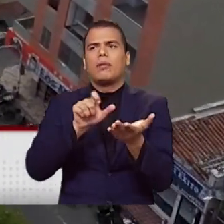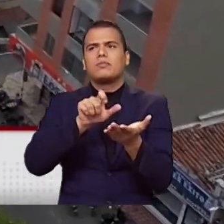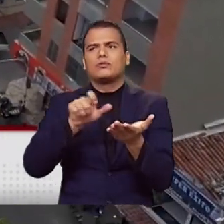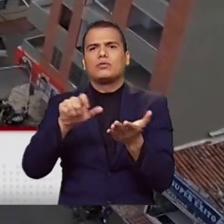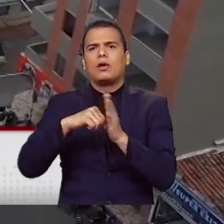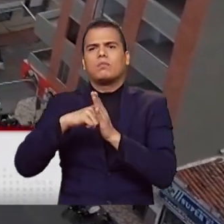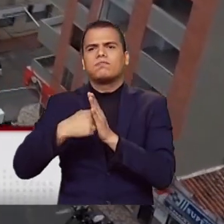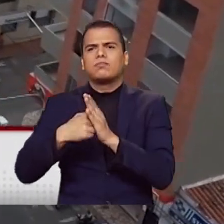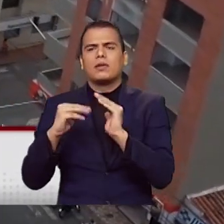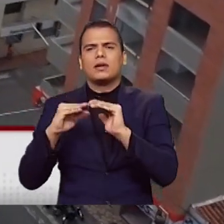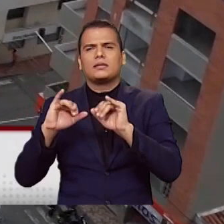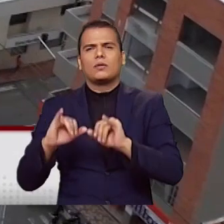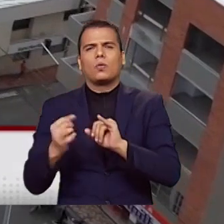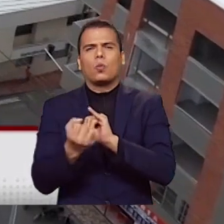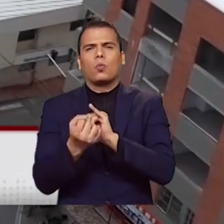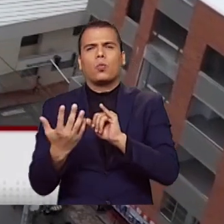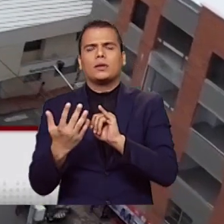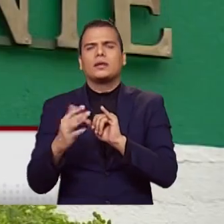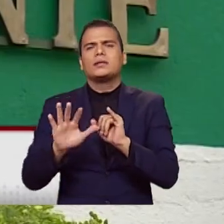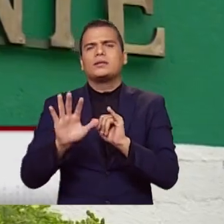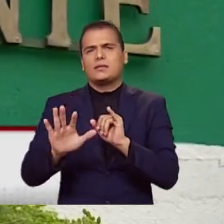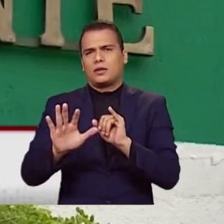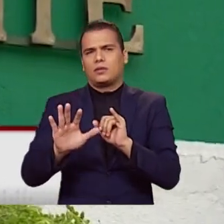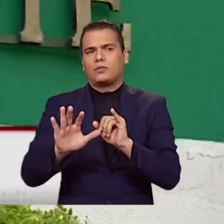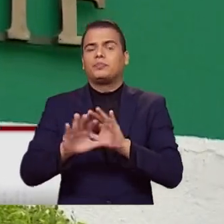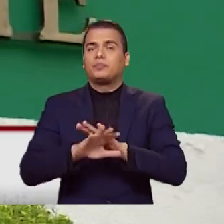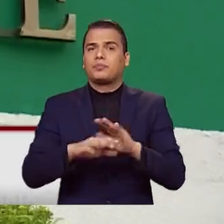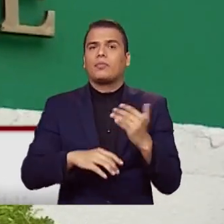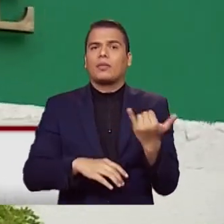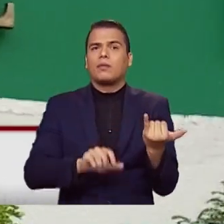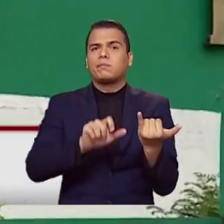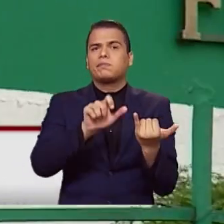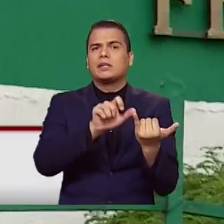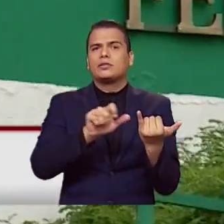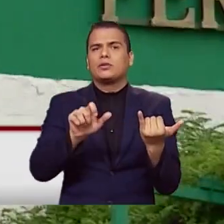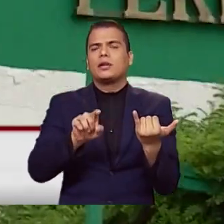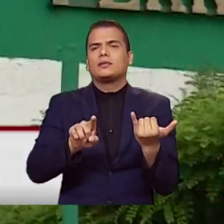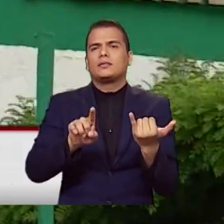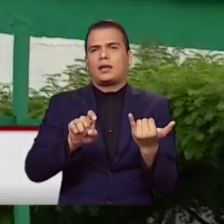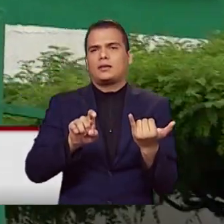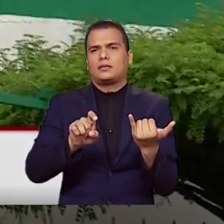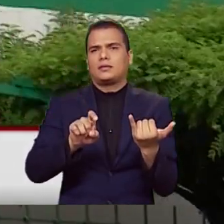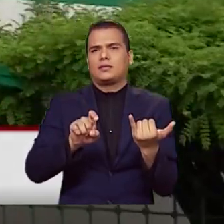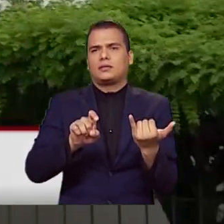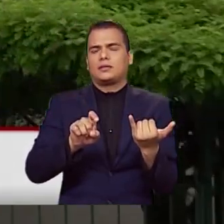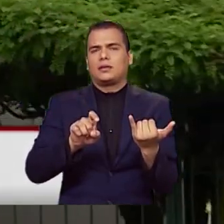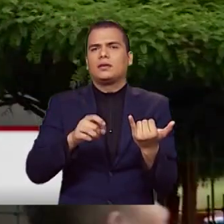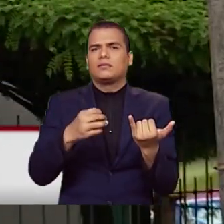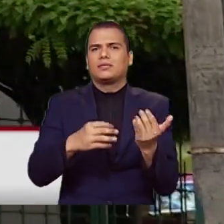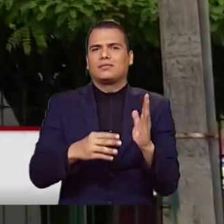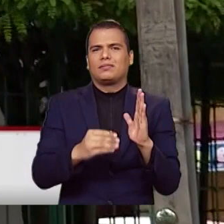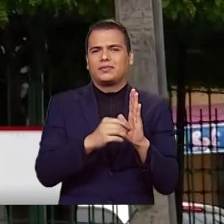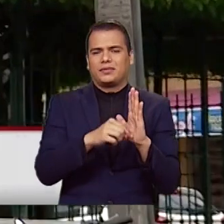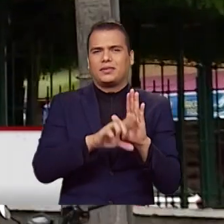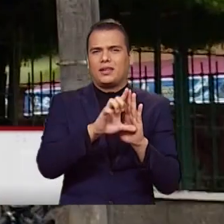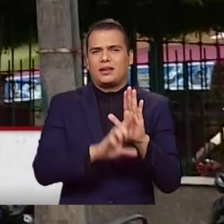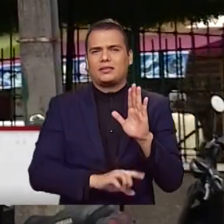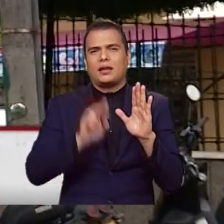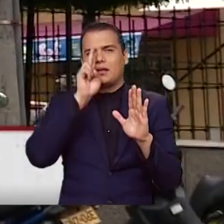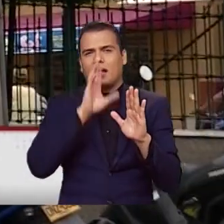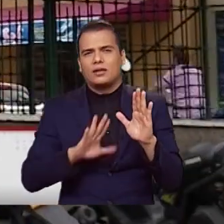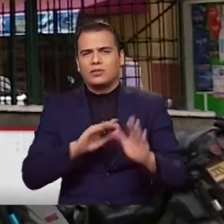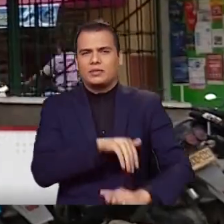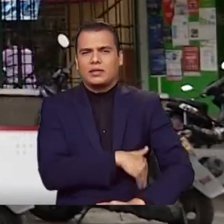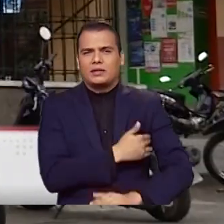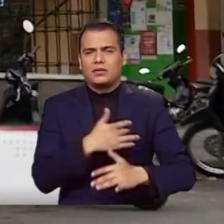Sí, nosotros desafortunadamente hoy tenemos 6 casos reportados en el Ministerio de Salud. De esos